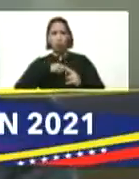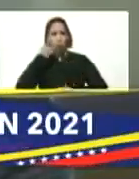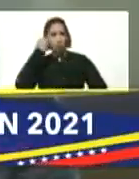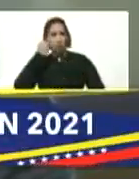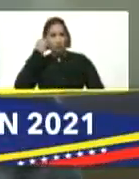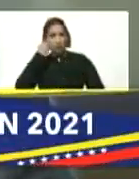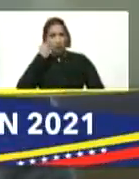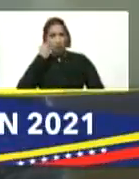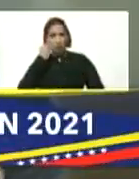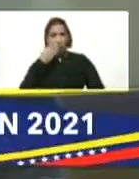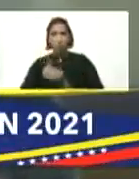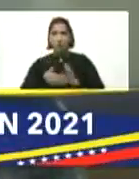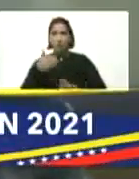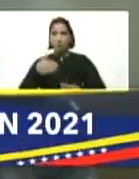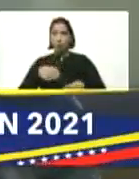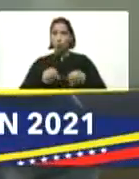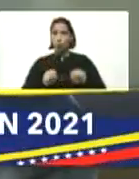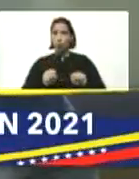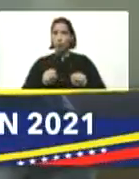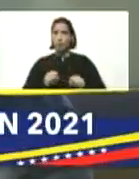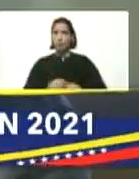salimos de la colonia en